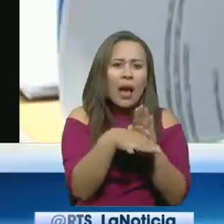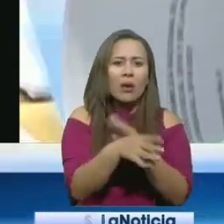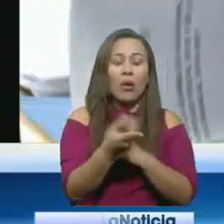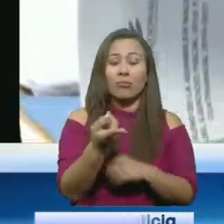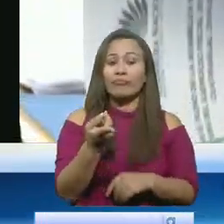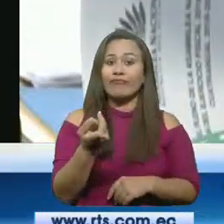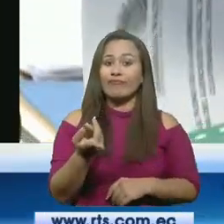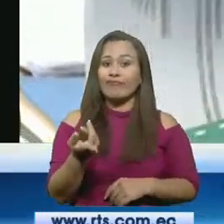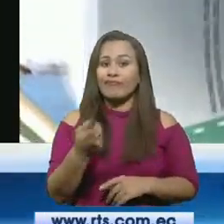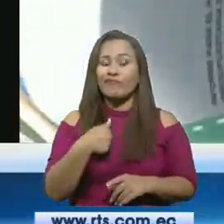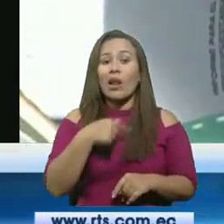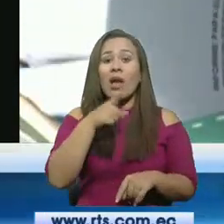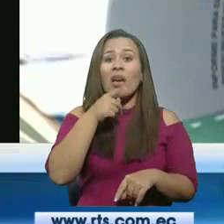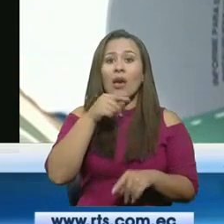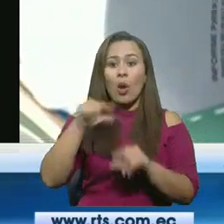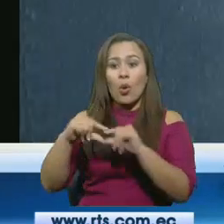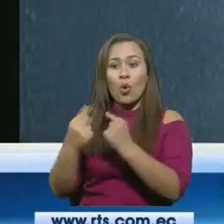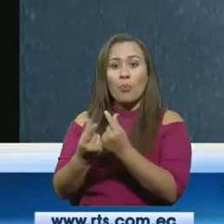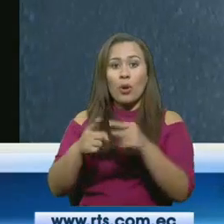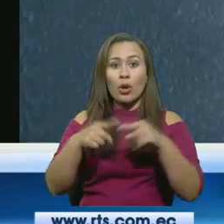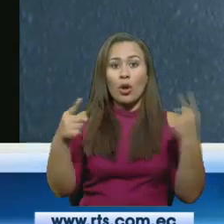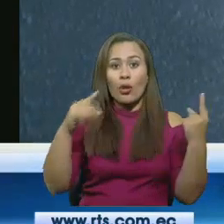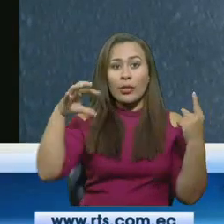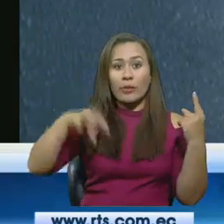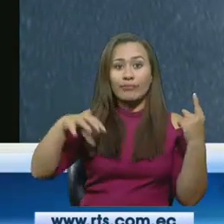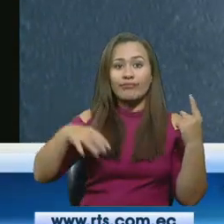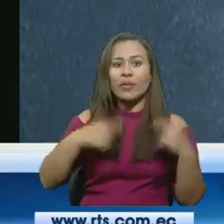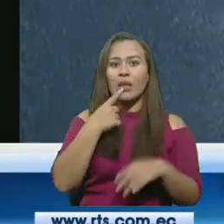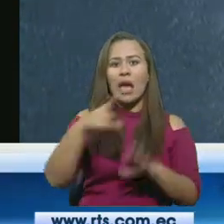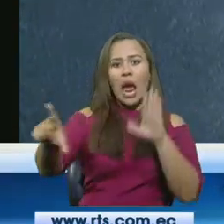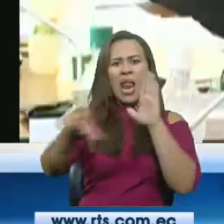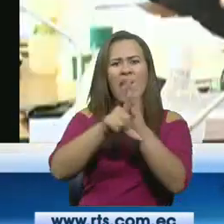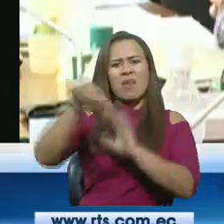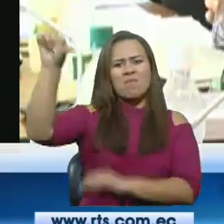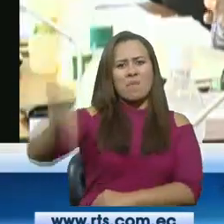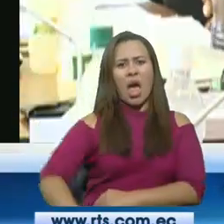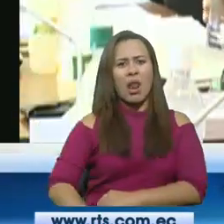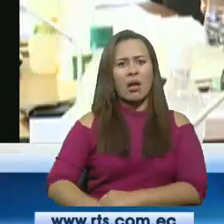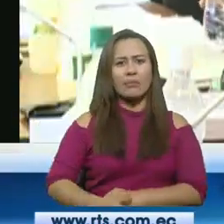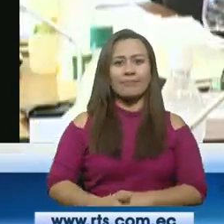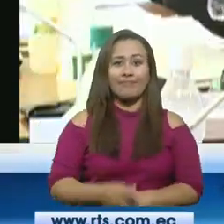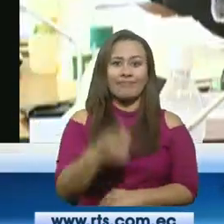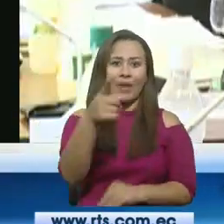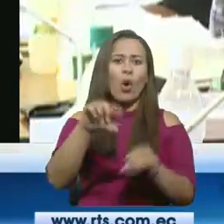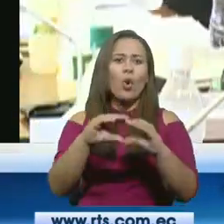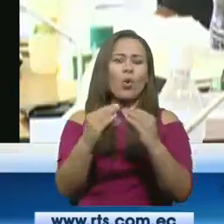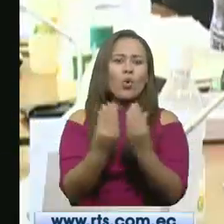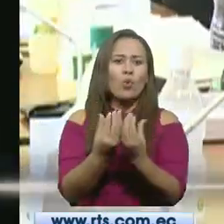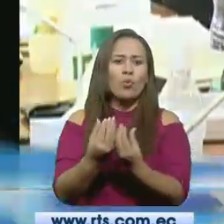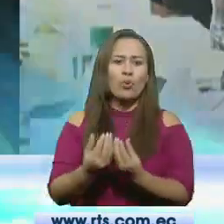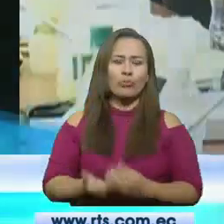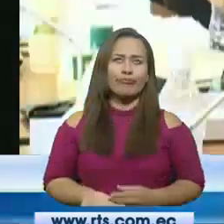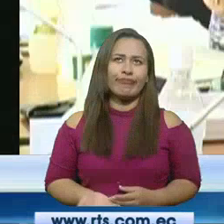que no convence a la oposición, que mantiene su criterio de que la ley es mala. Cualquier maquillaje,